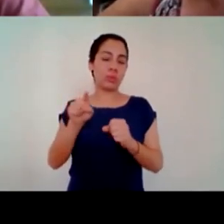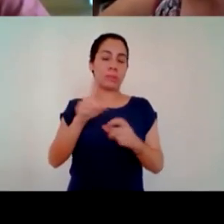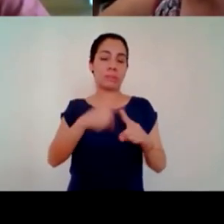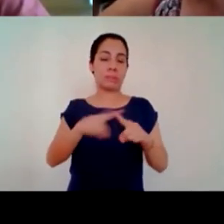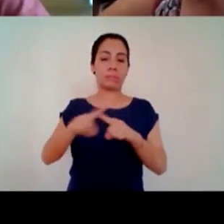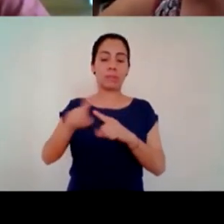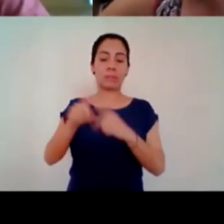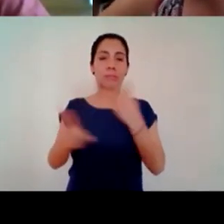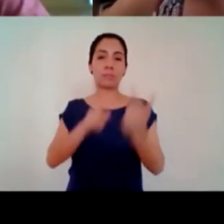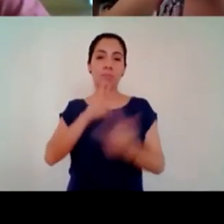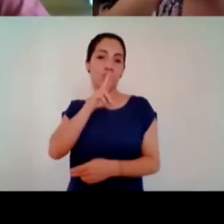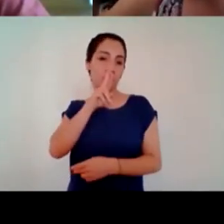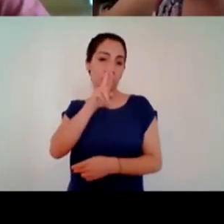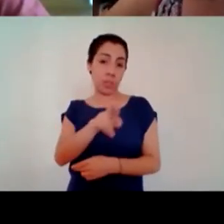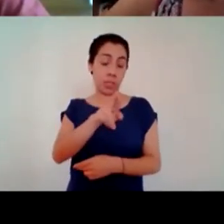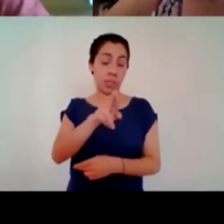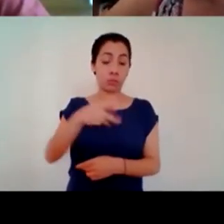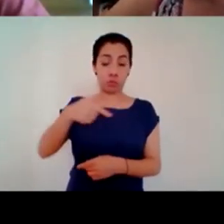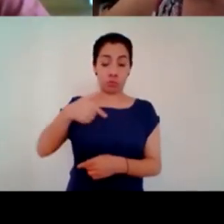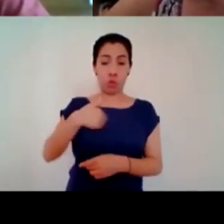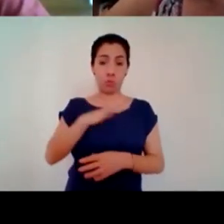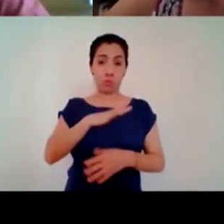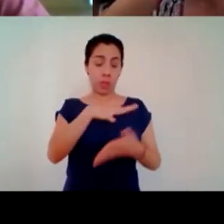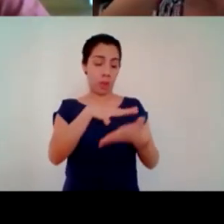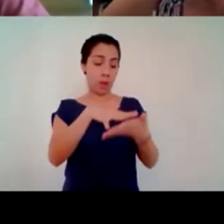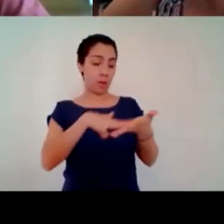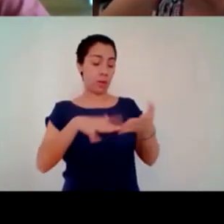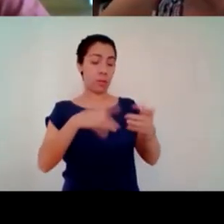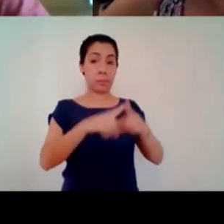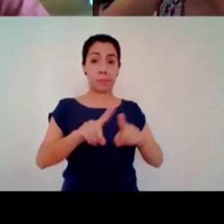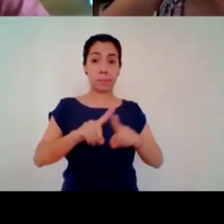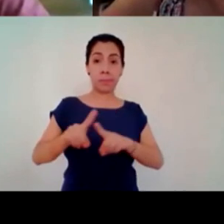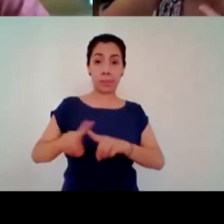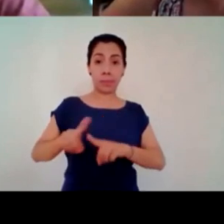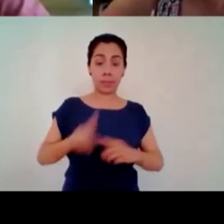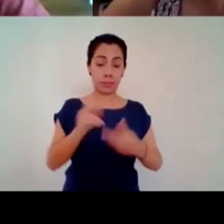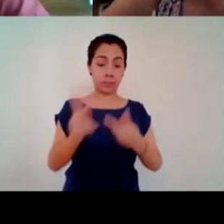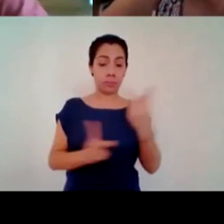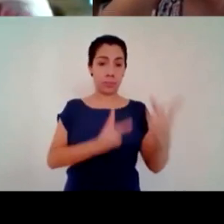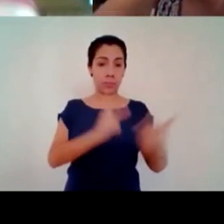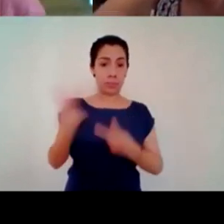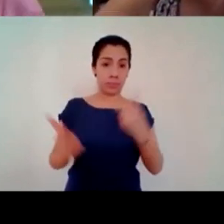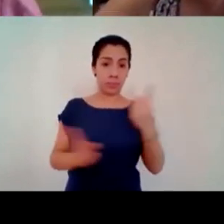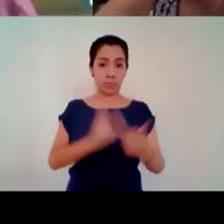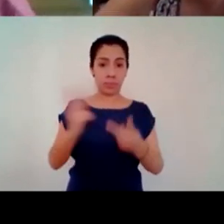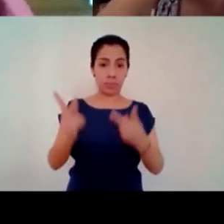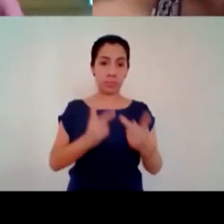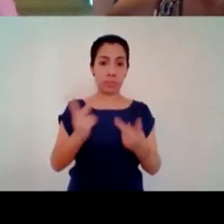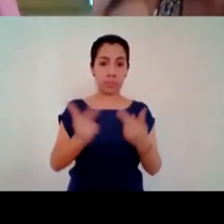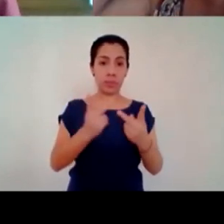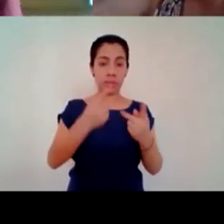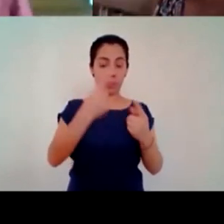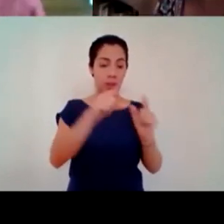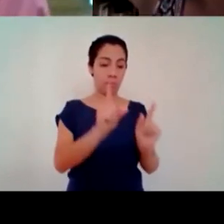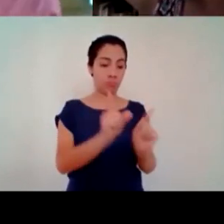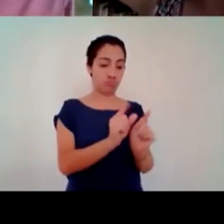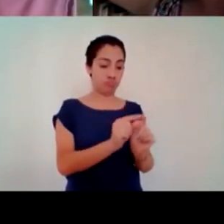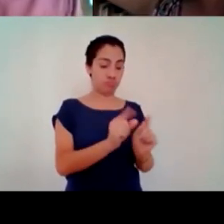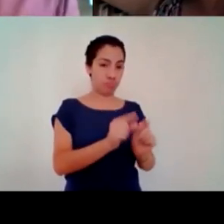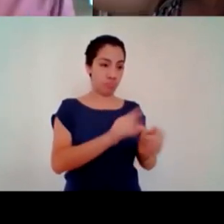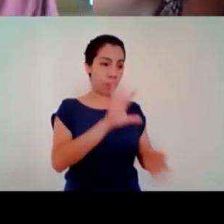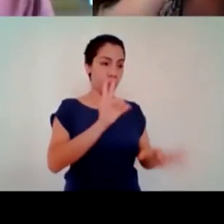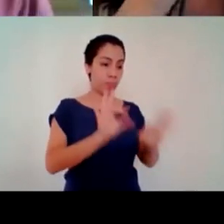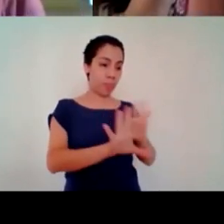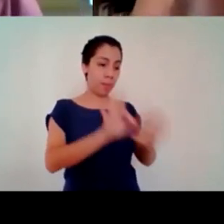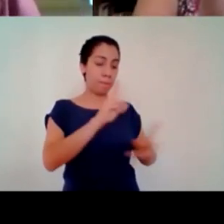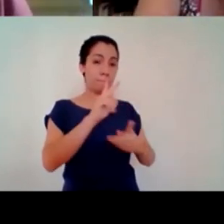siguiente? Tengo muchas preguntas, les traduzco todas, la producción me pasó una síntesis de las que consideraron que son las